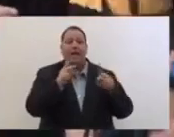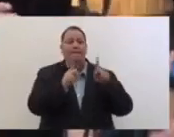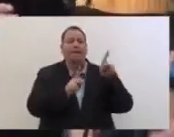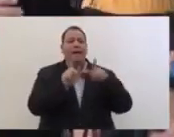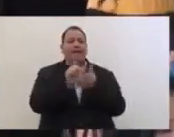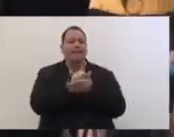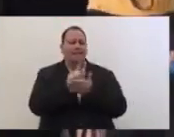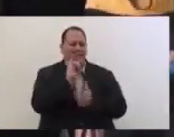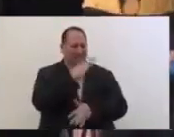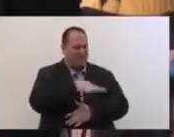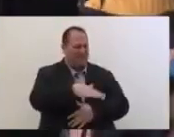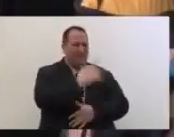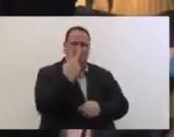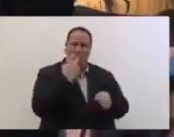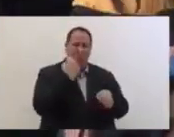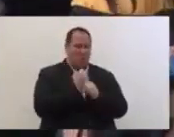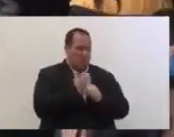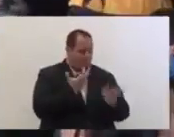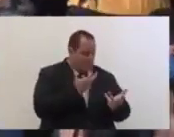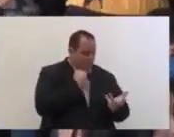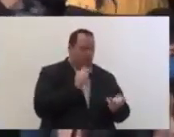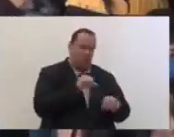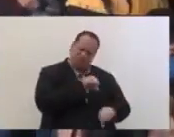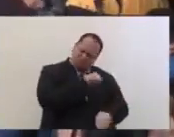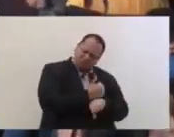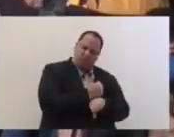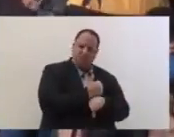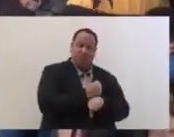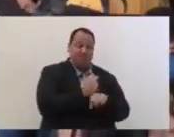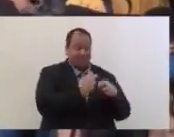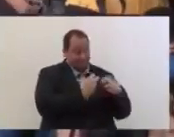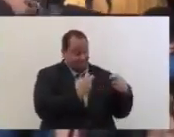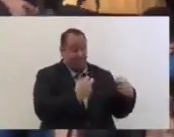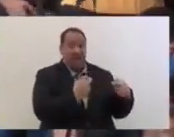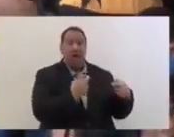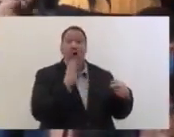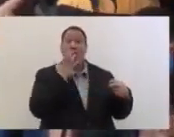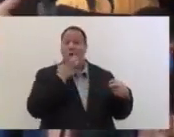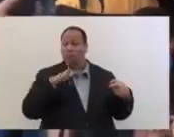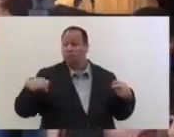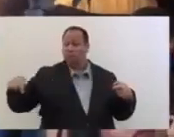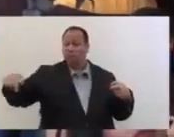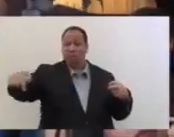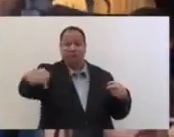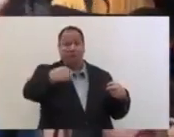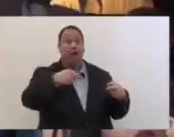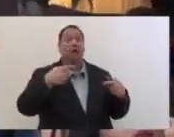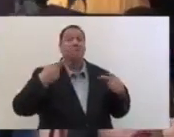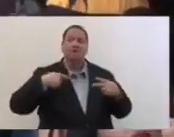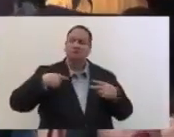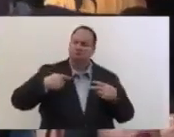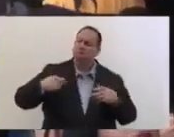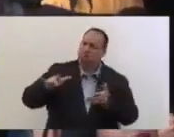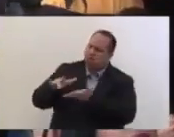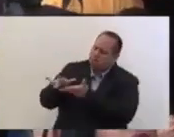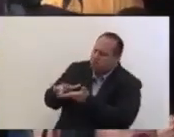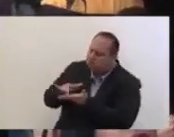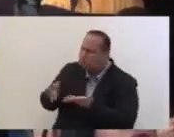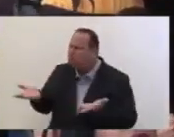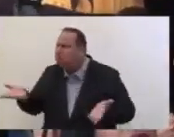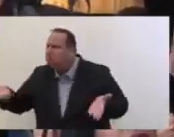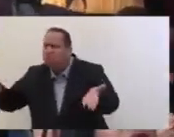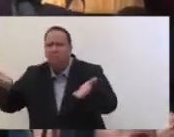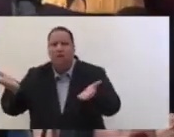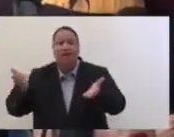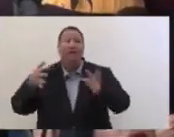del municipio de Tijuana después de 2 años de no estar activa. En ella, miembros de la comunidad y personas activistas mencionaron